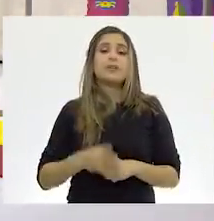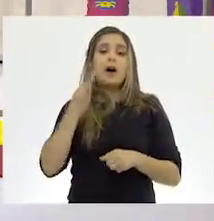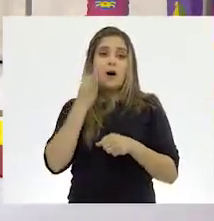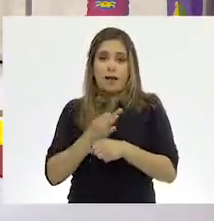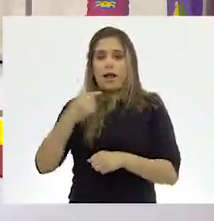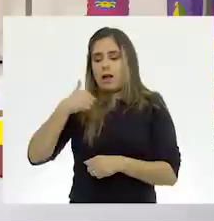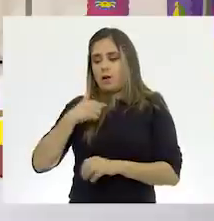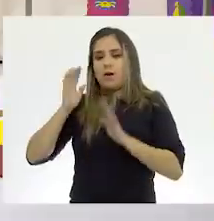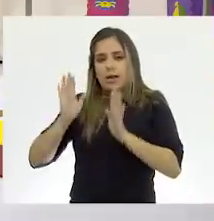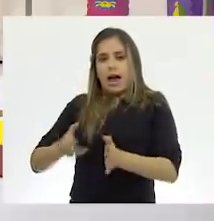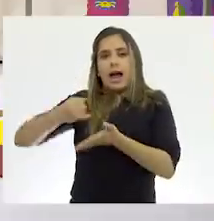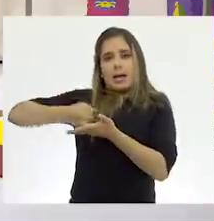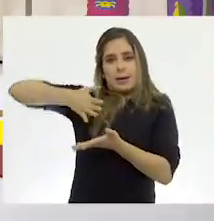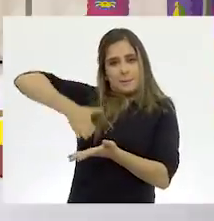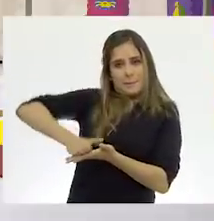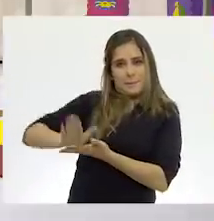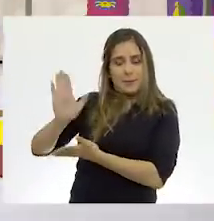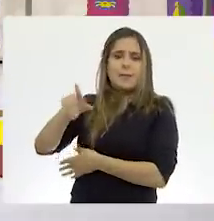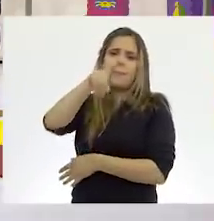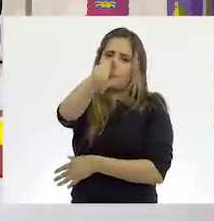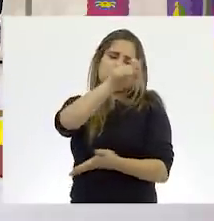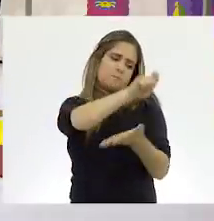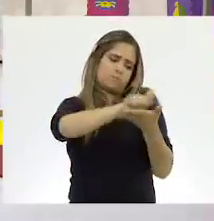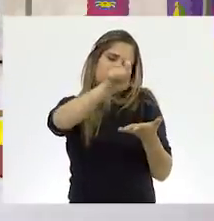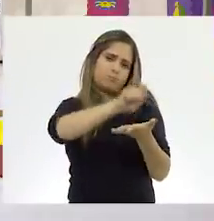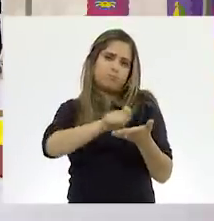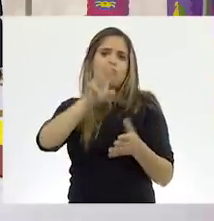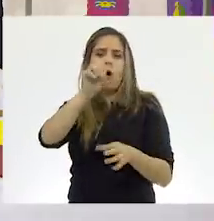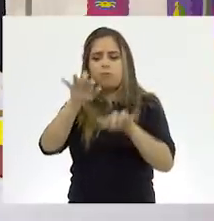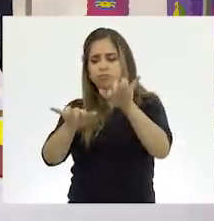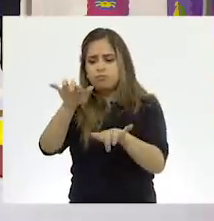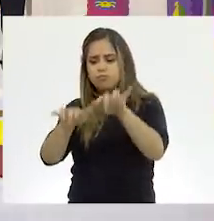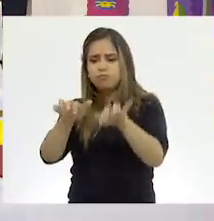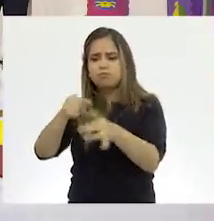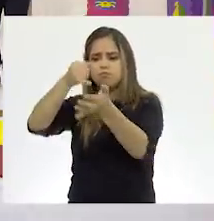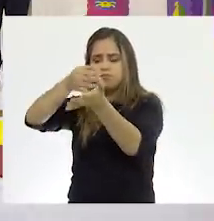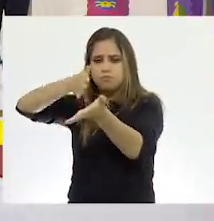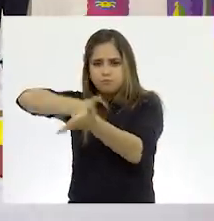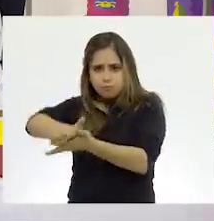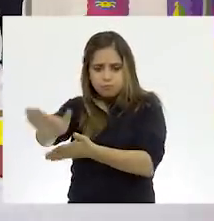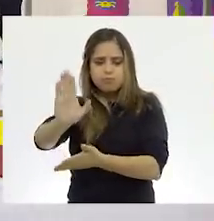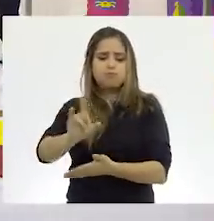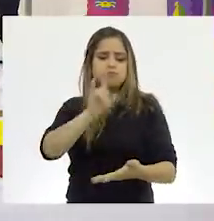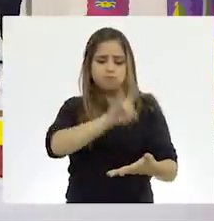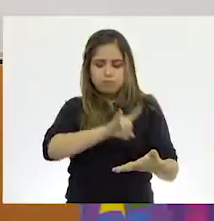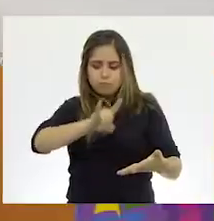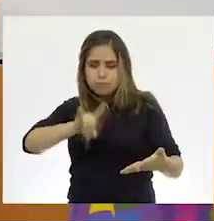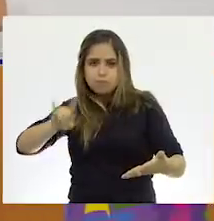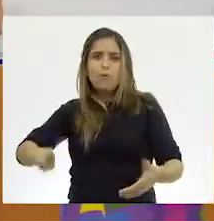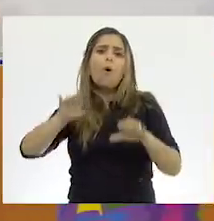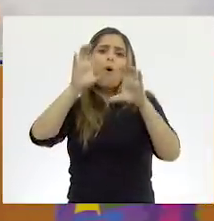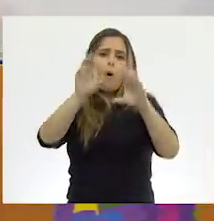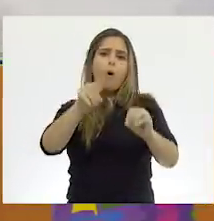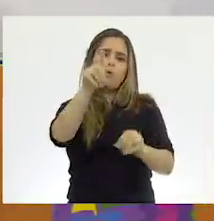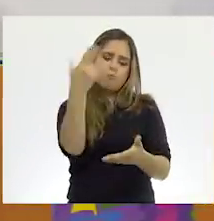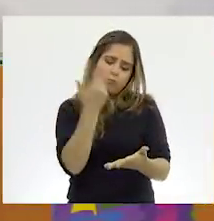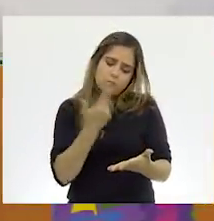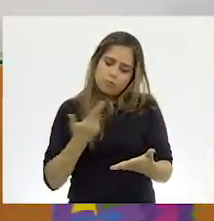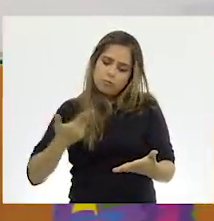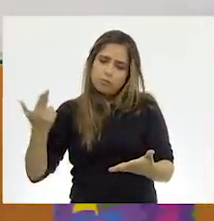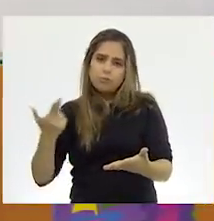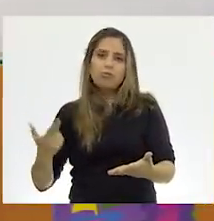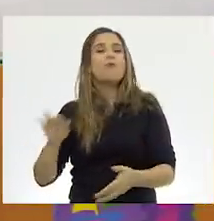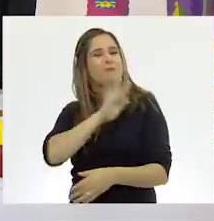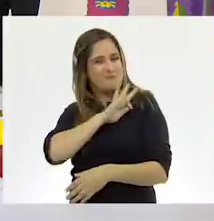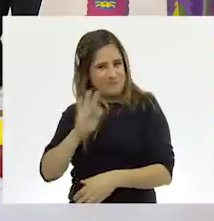impresa, pero también la puedes escribir. Y si no tienes ilustraciones, puedes dibujarlas. ¿También? Vamos a sentarnos para hacer nuestro